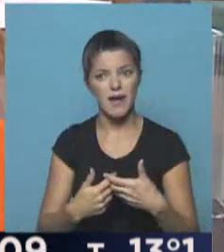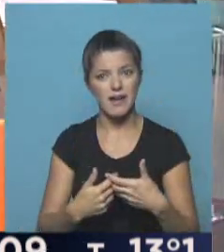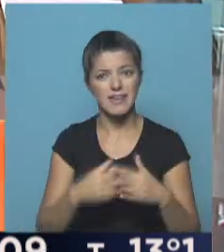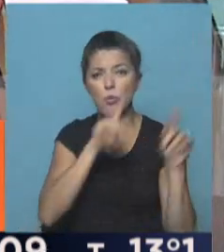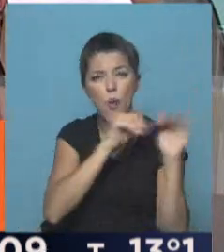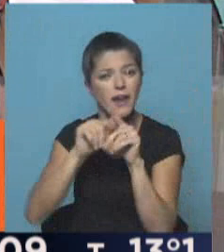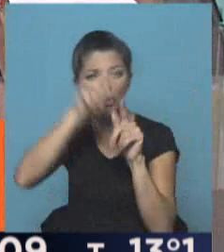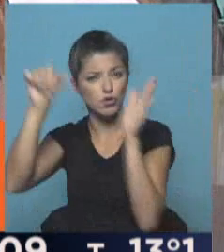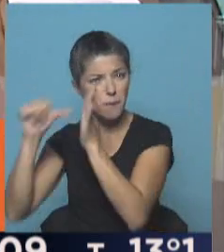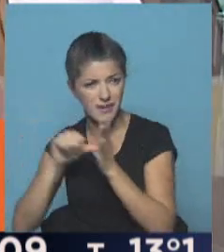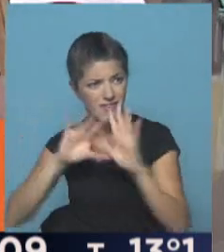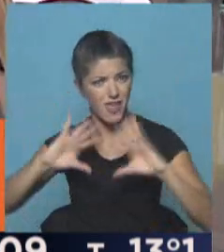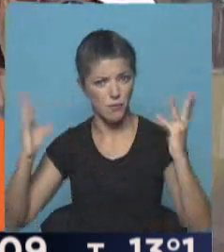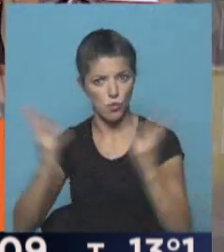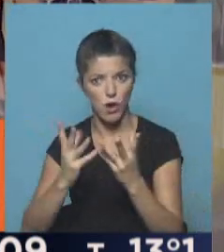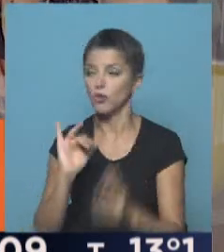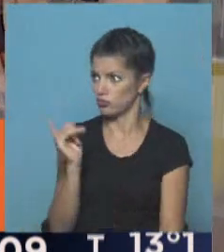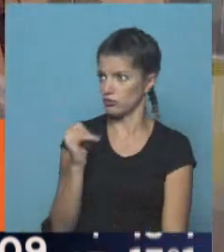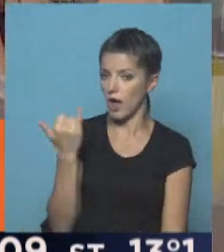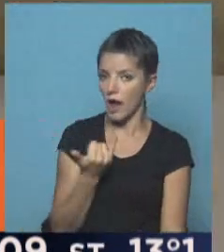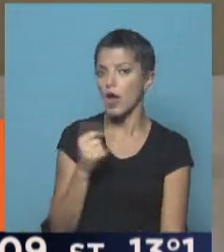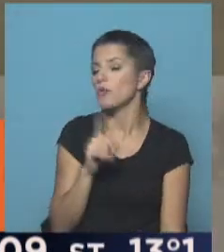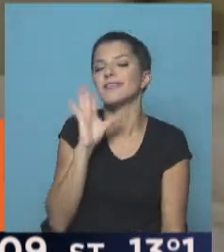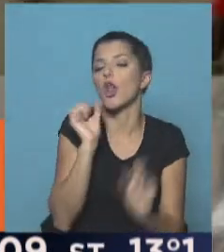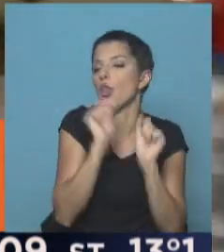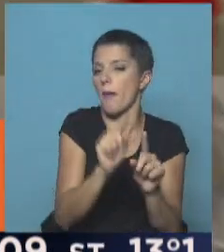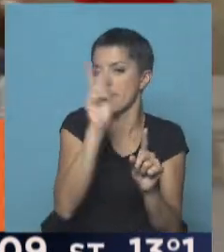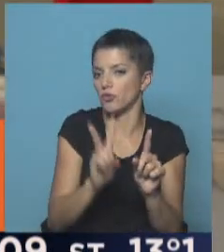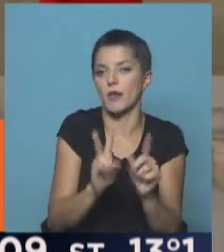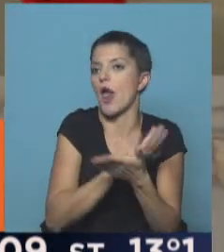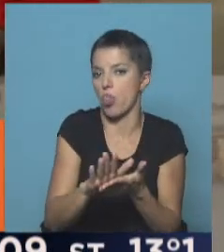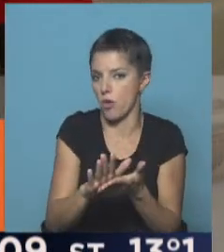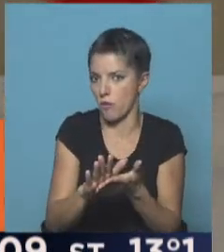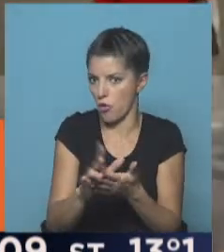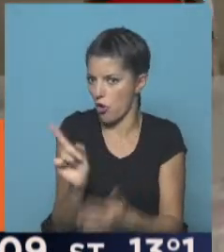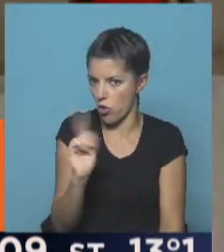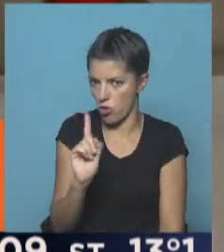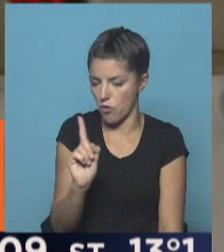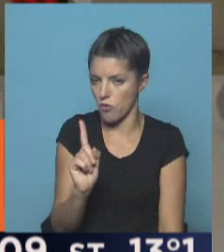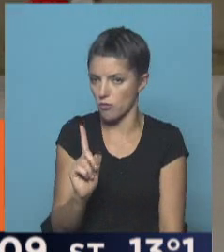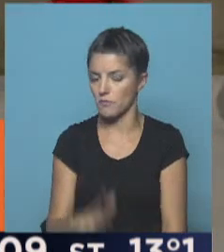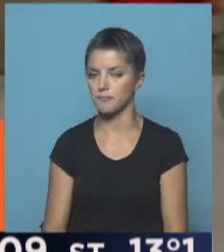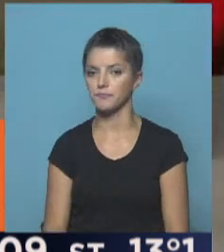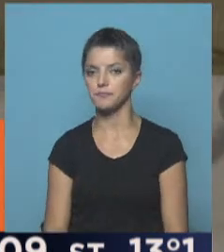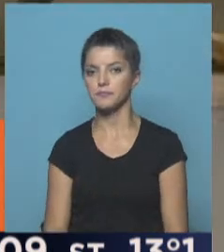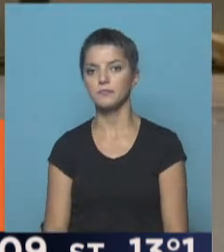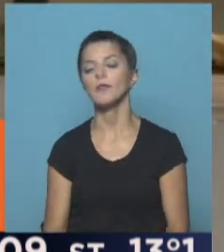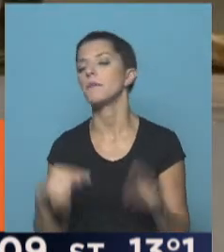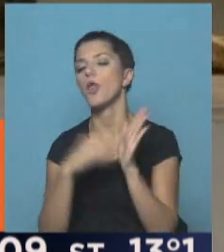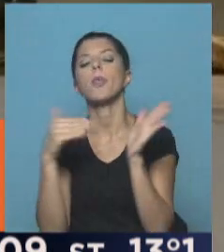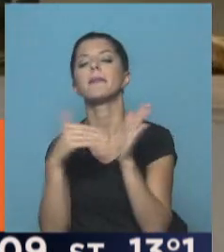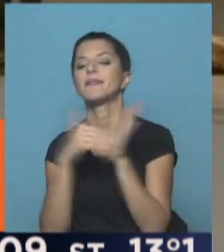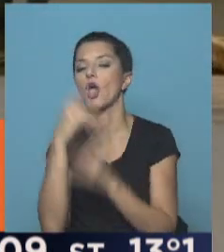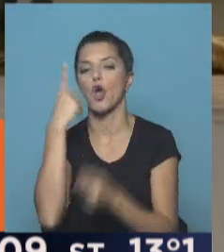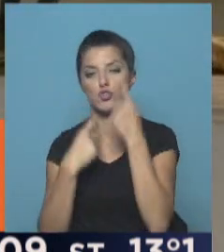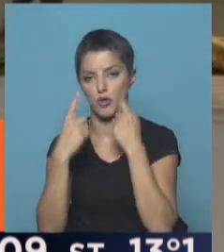mundo? Sí, existe un sistema semejante. No es una novedad de Venezuela, lo que pasa es que esto depende mucho de cómo funcionan los controles. En este